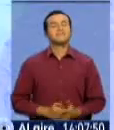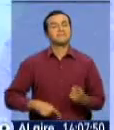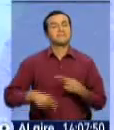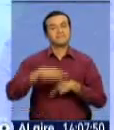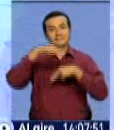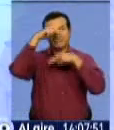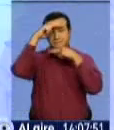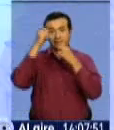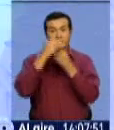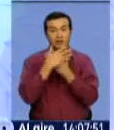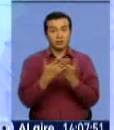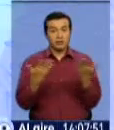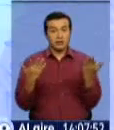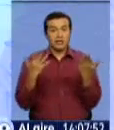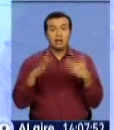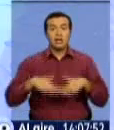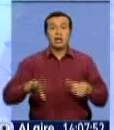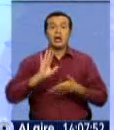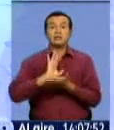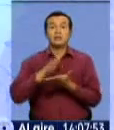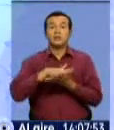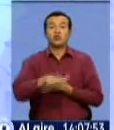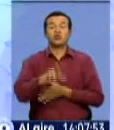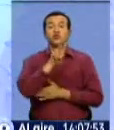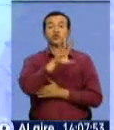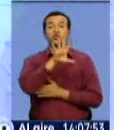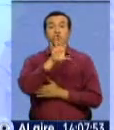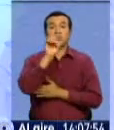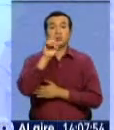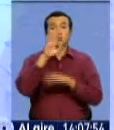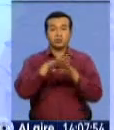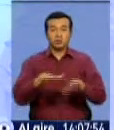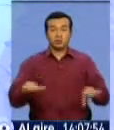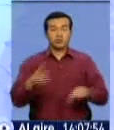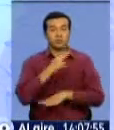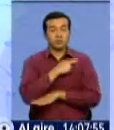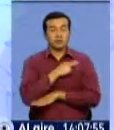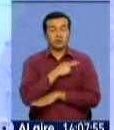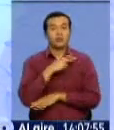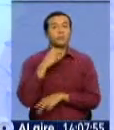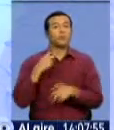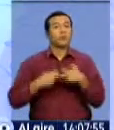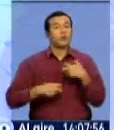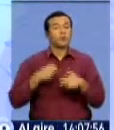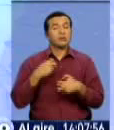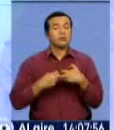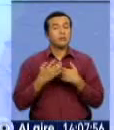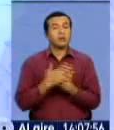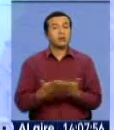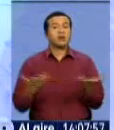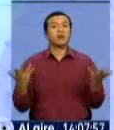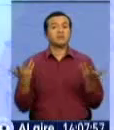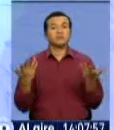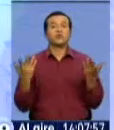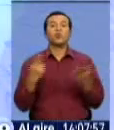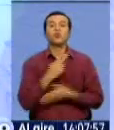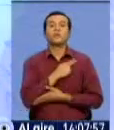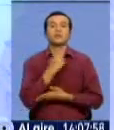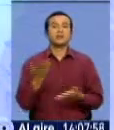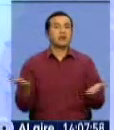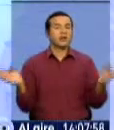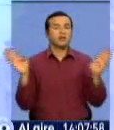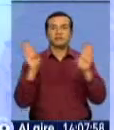Con las noticias, les contamos que en Zamora Chinchipe 250 estudiantes universitarios son afectados directamente por el cierre de la Universidad